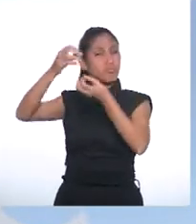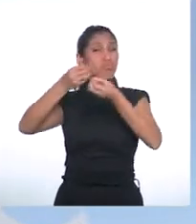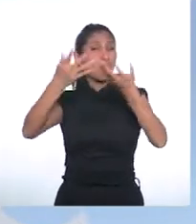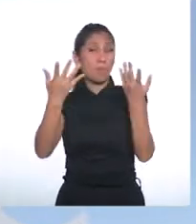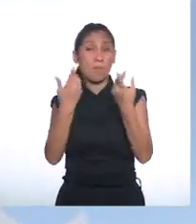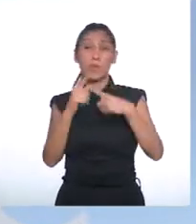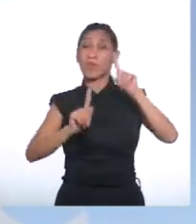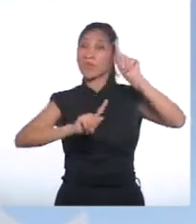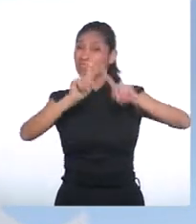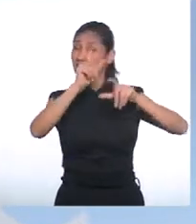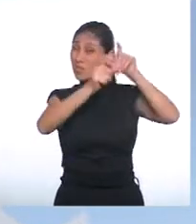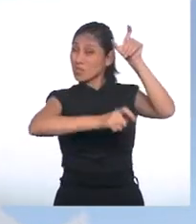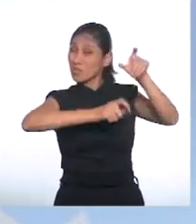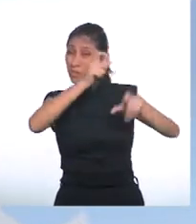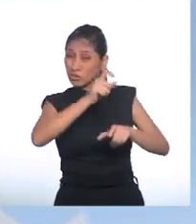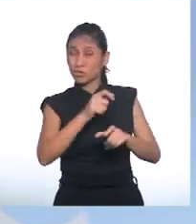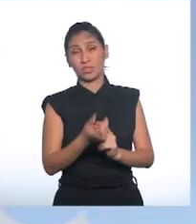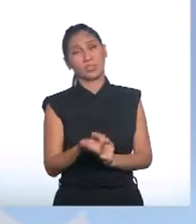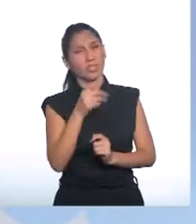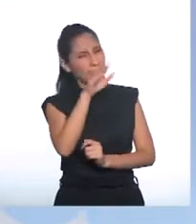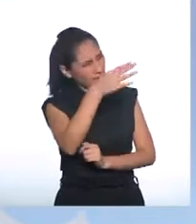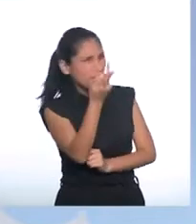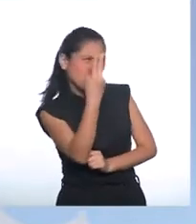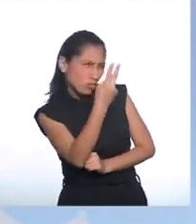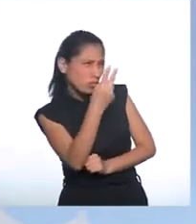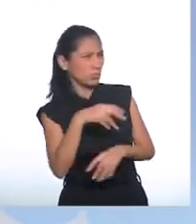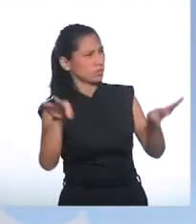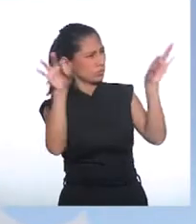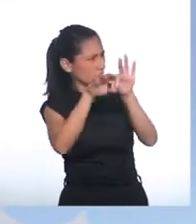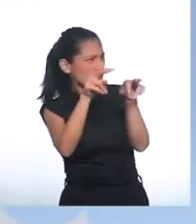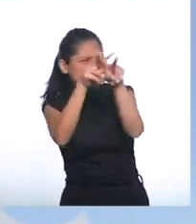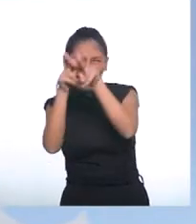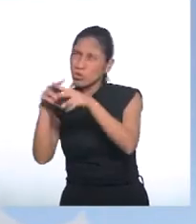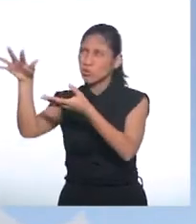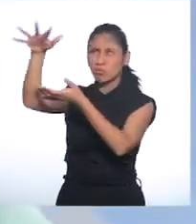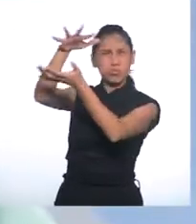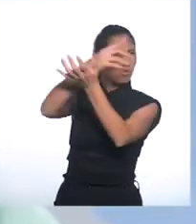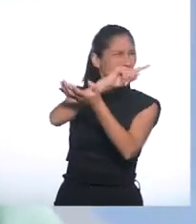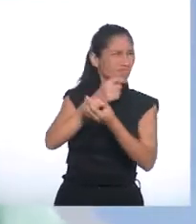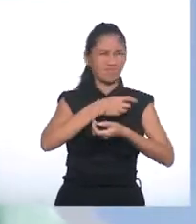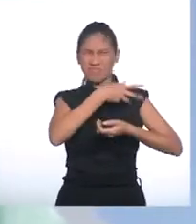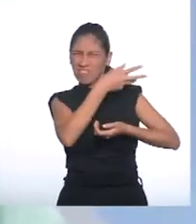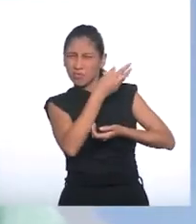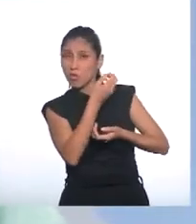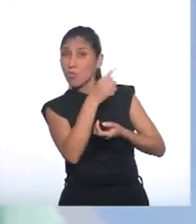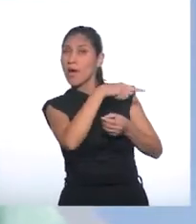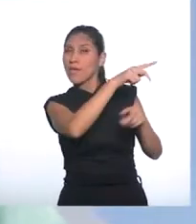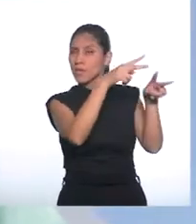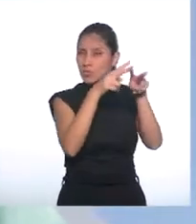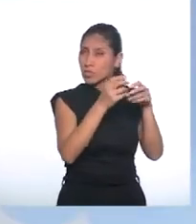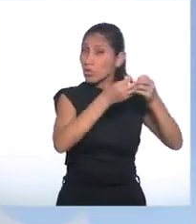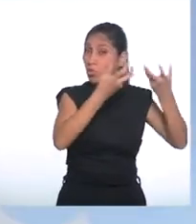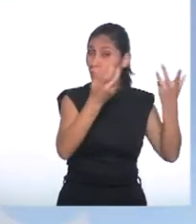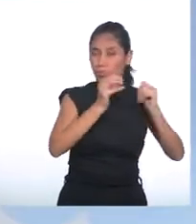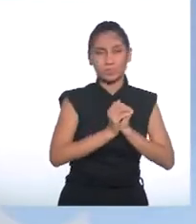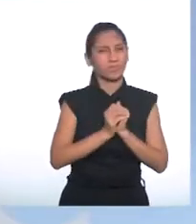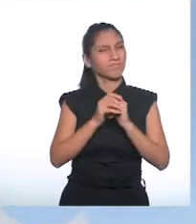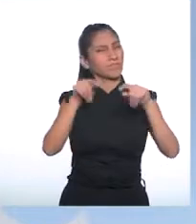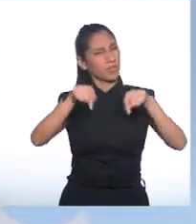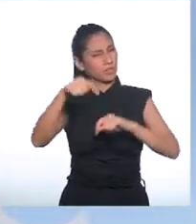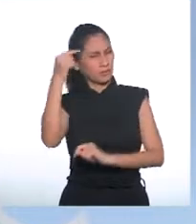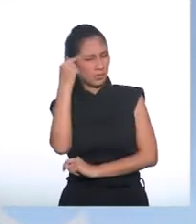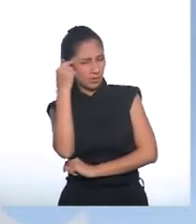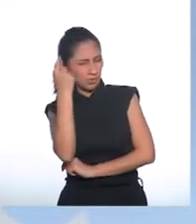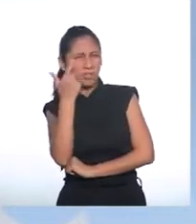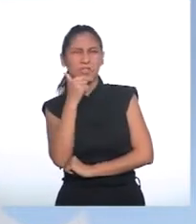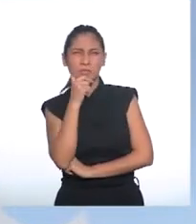falta convencerlas por completo acerca de la magnitud de estos problemas. Un poco de persuasión extra. He estado